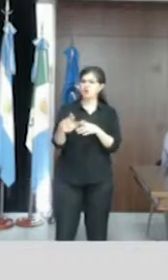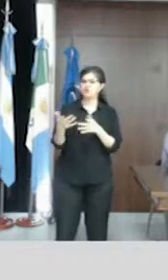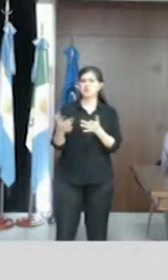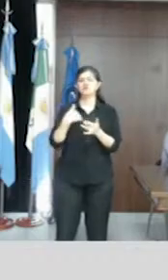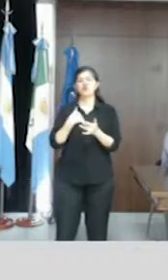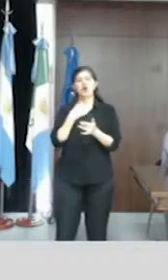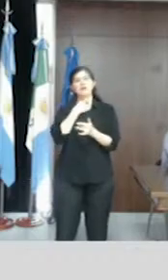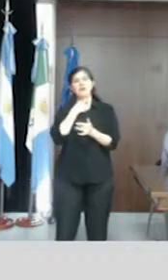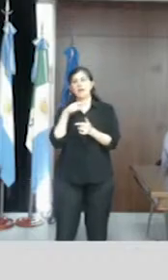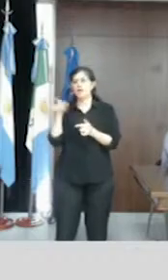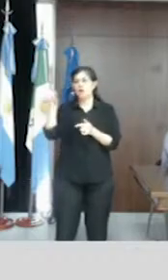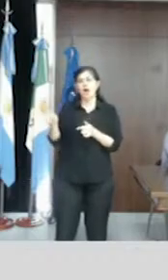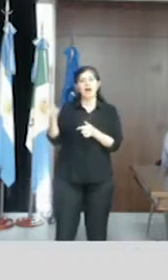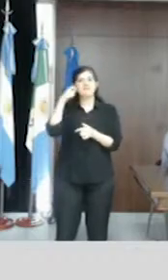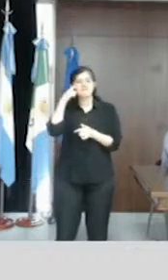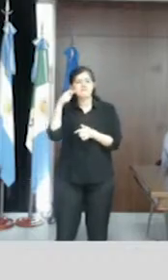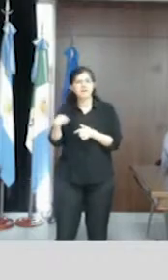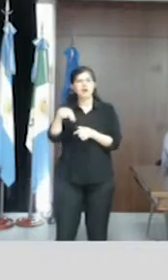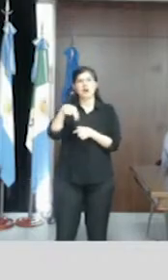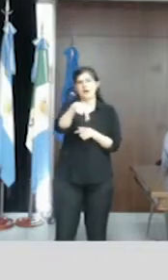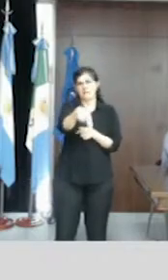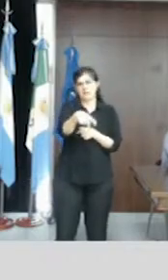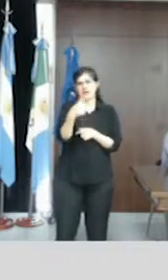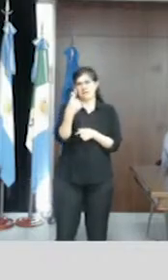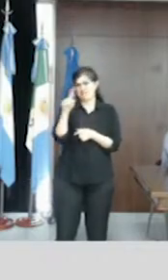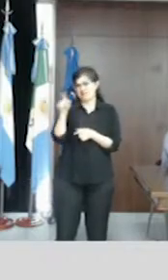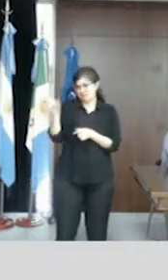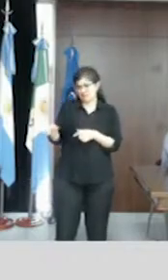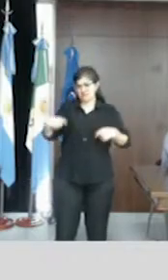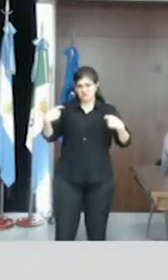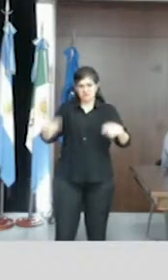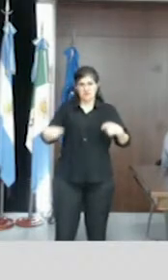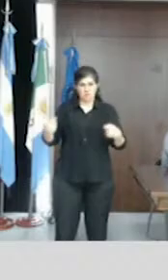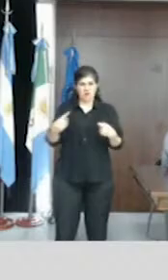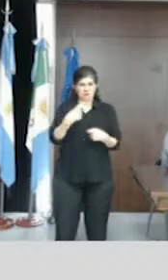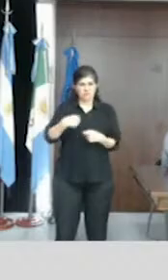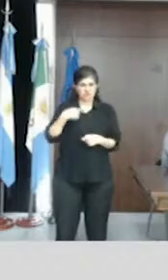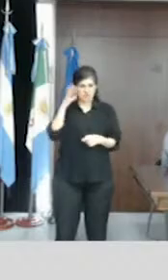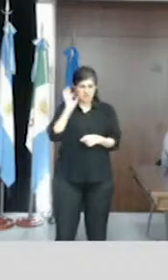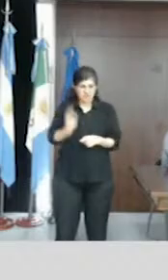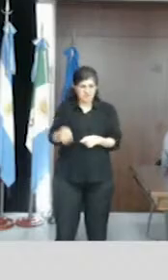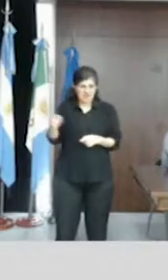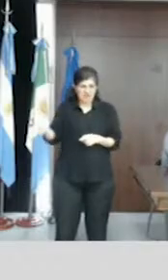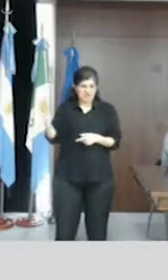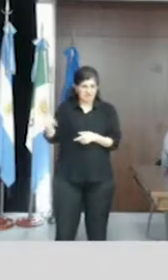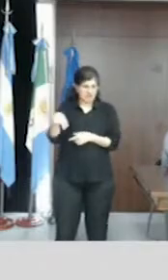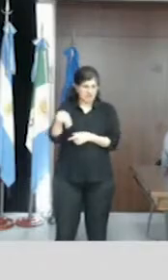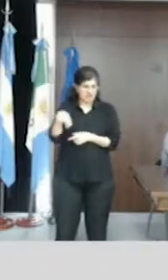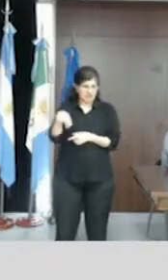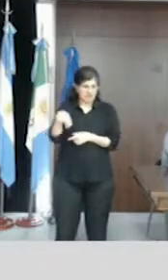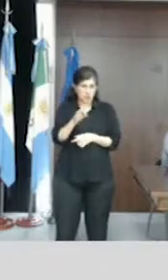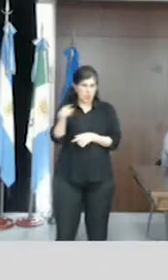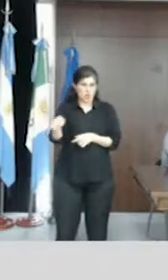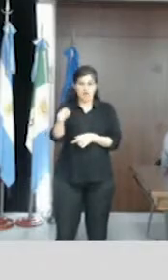quiero que camine y el viejo está en una silla de ruedas y sabemos que no va a caminar nunca, pero van cambiando kine cada 3 o 6 meses porque este no sirve para